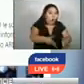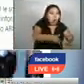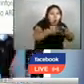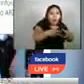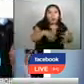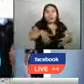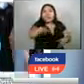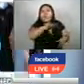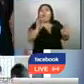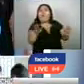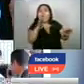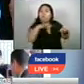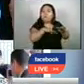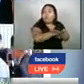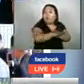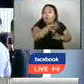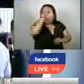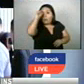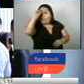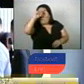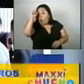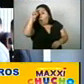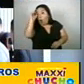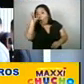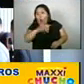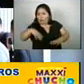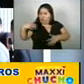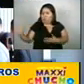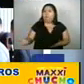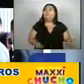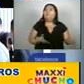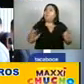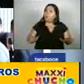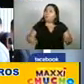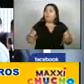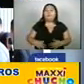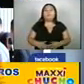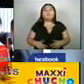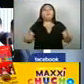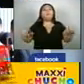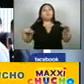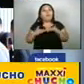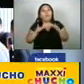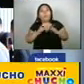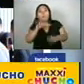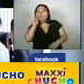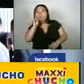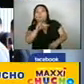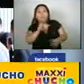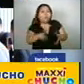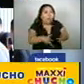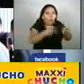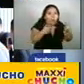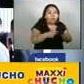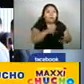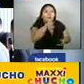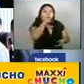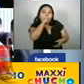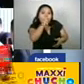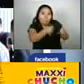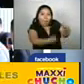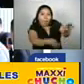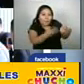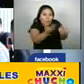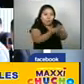de lugar de trabajo o establecimiento abierto al público. Además, por su presión, destrucción y ocultación de